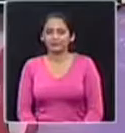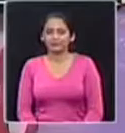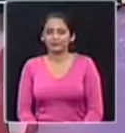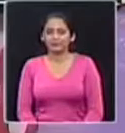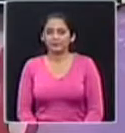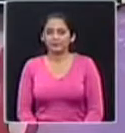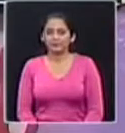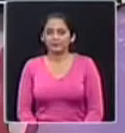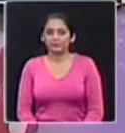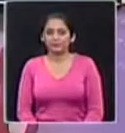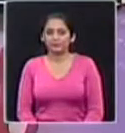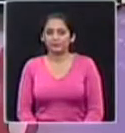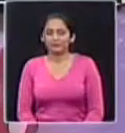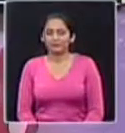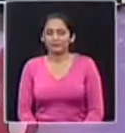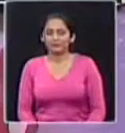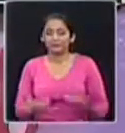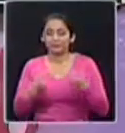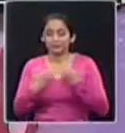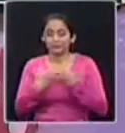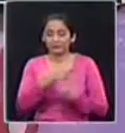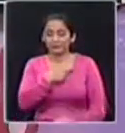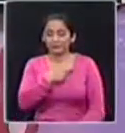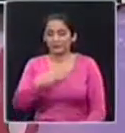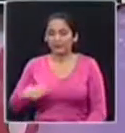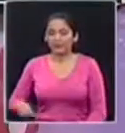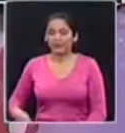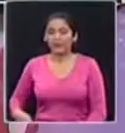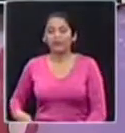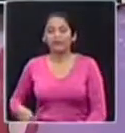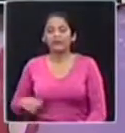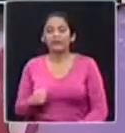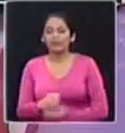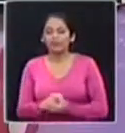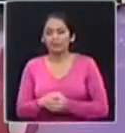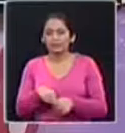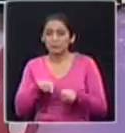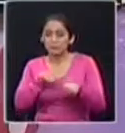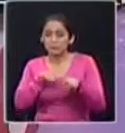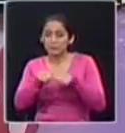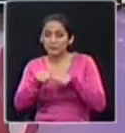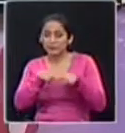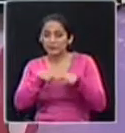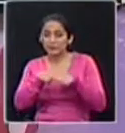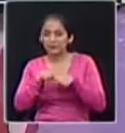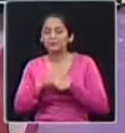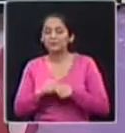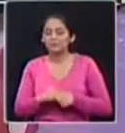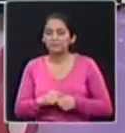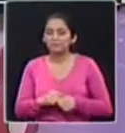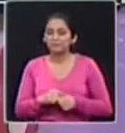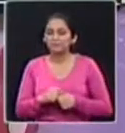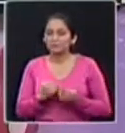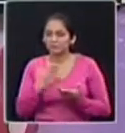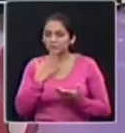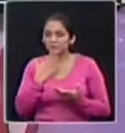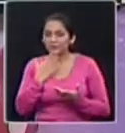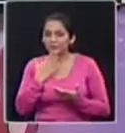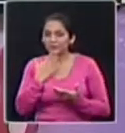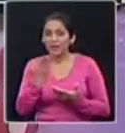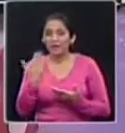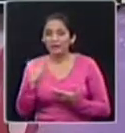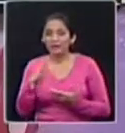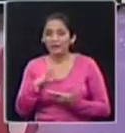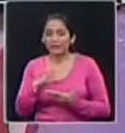El equipo de Gabriel Perrone, River Ecuador, intentará defender el invicto en condición de local en su era. Desde que el estratega argentino tomó las riendas del conjunto de River